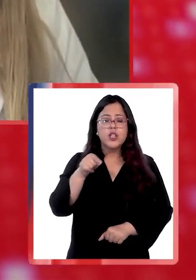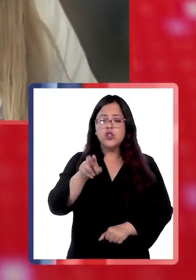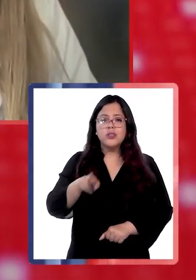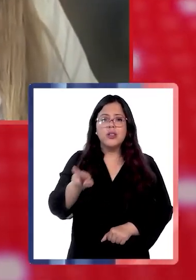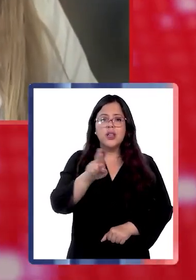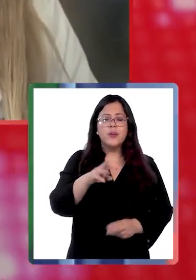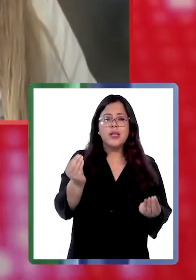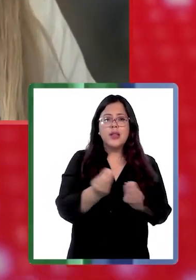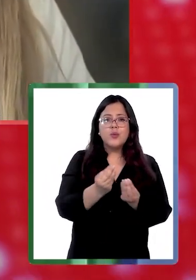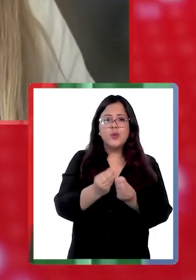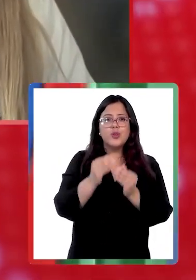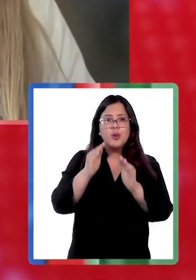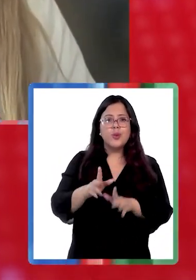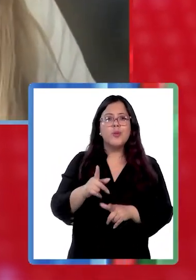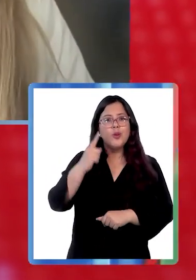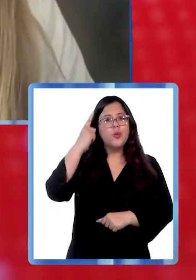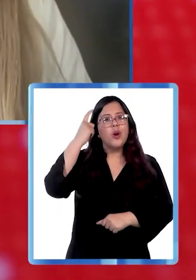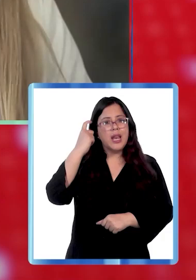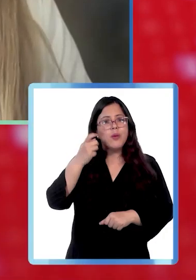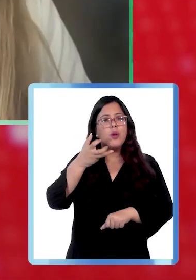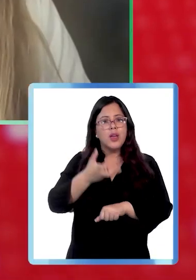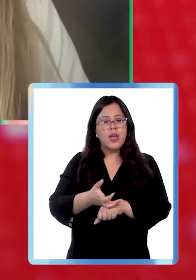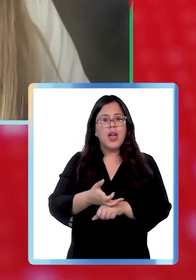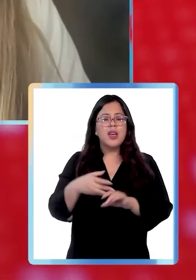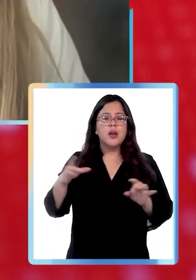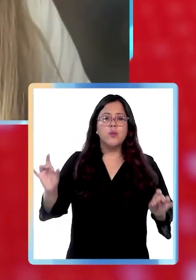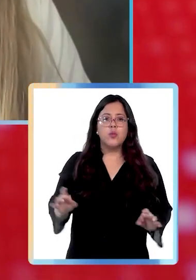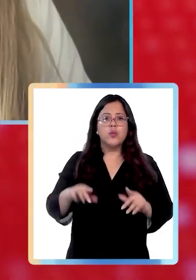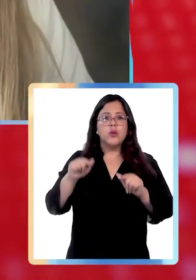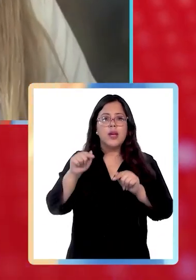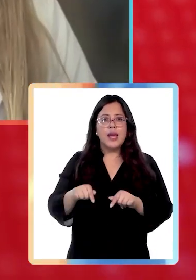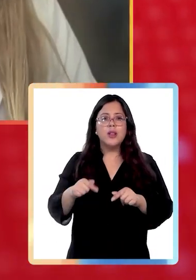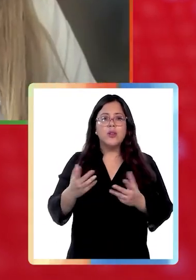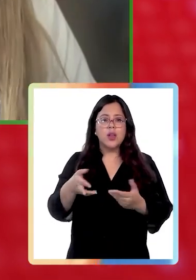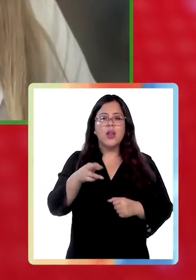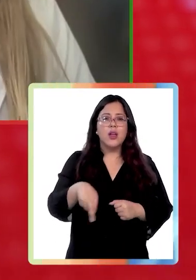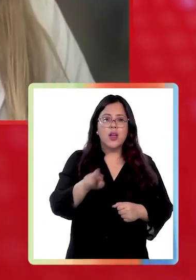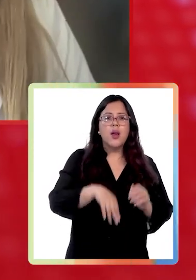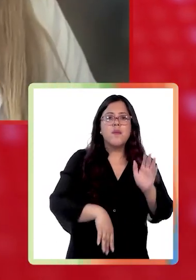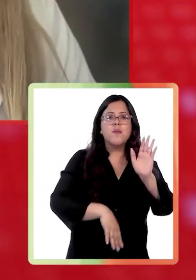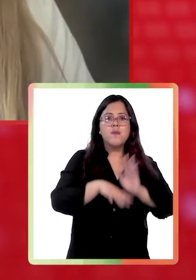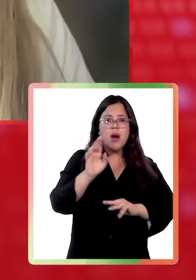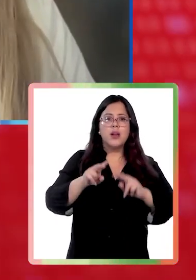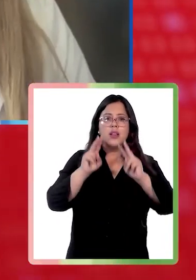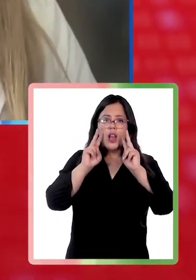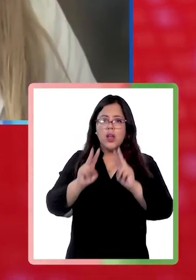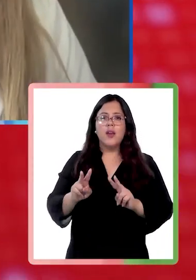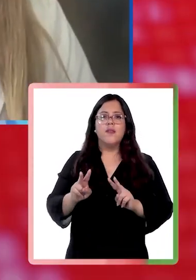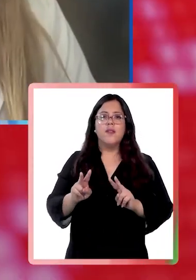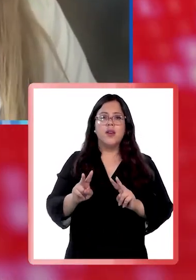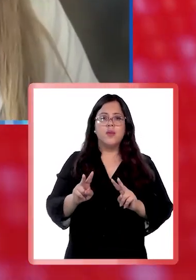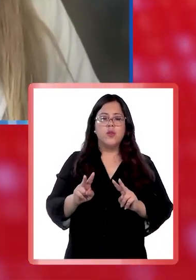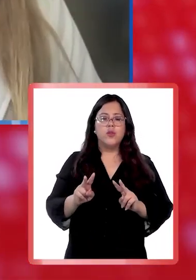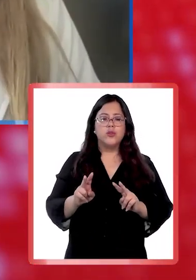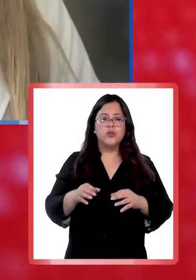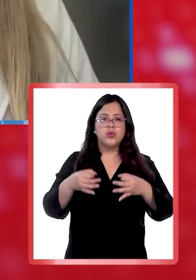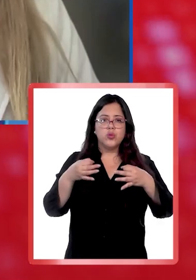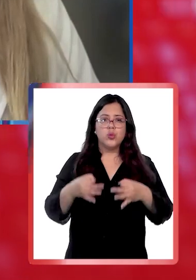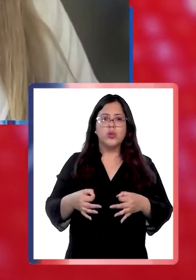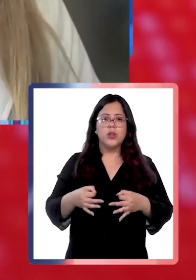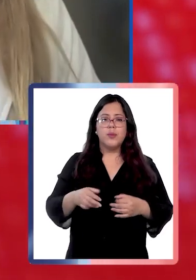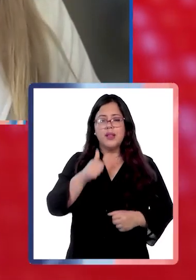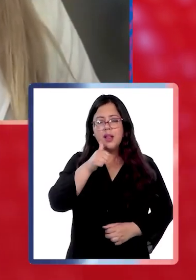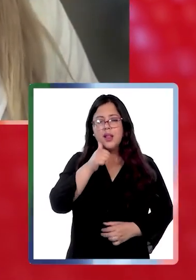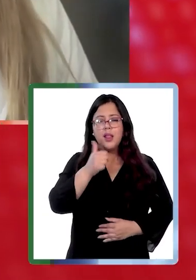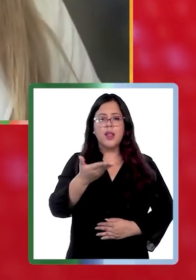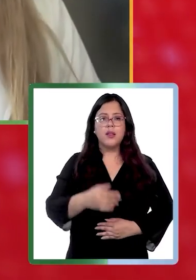no ocurra tan frecuentemente como creemos que finalmente pasa, porque esto probablemente es mucho más frecuente de lo que vemos que sale a